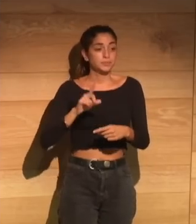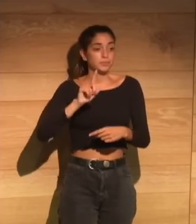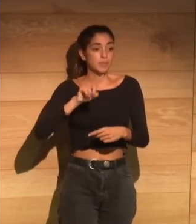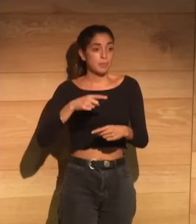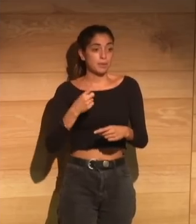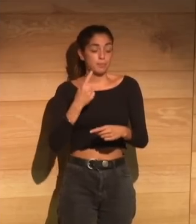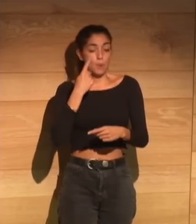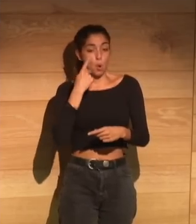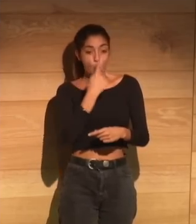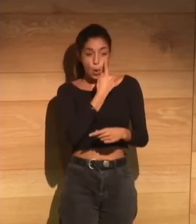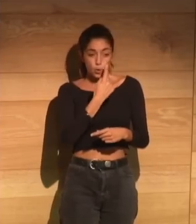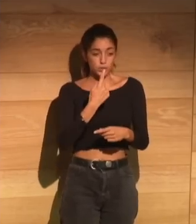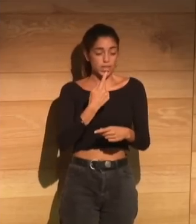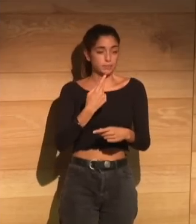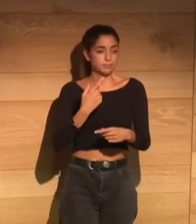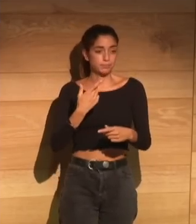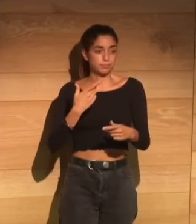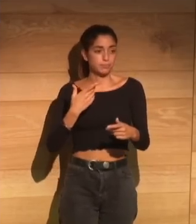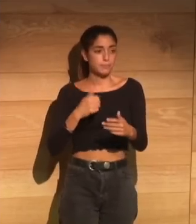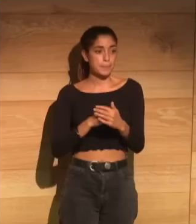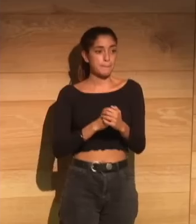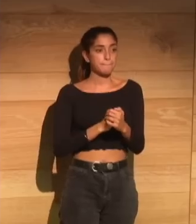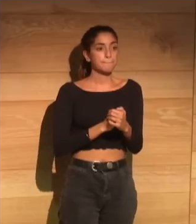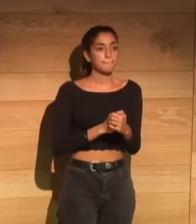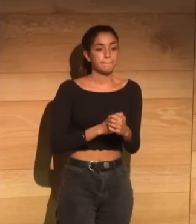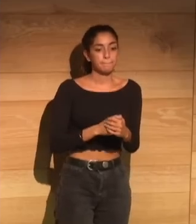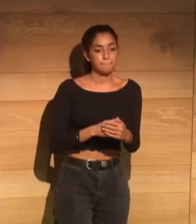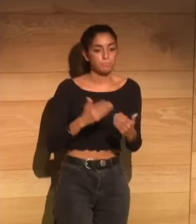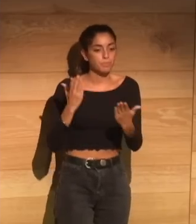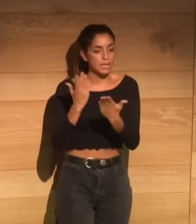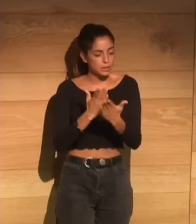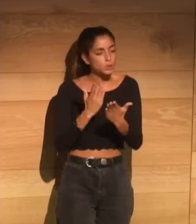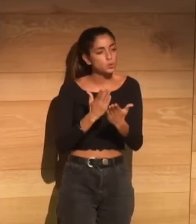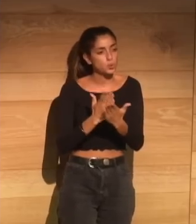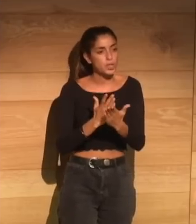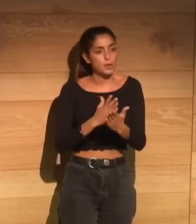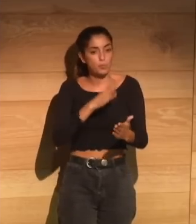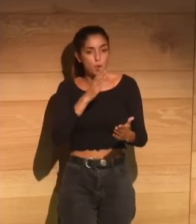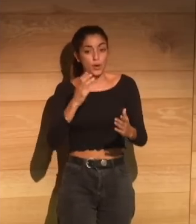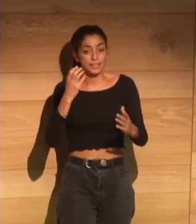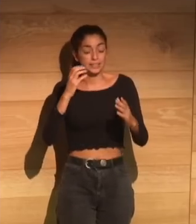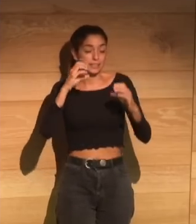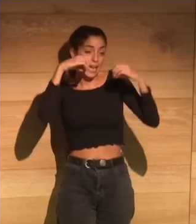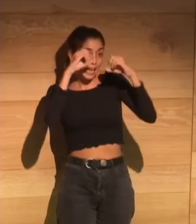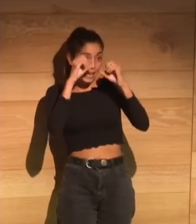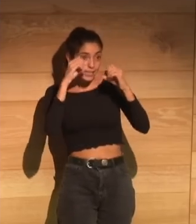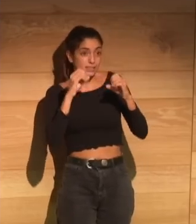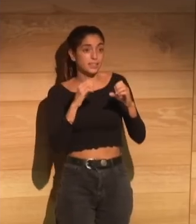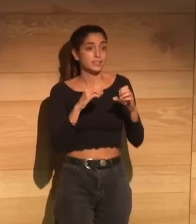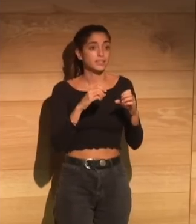que llevó siglos de desarrollar por muchas razones, también por la parte física, porque no era fácil crear las lentes, pero que si se añadía